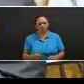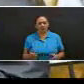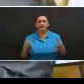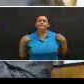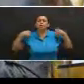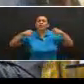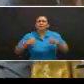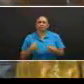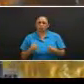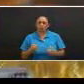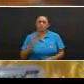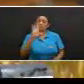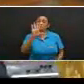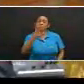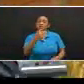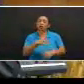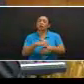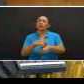las 5 de la tarde. No.